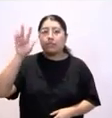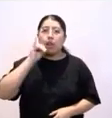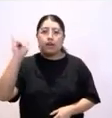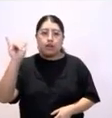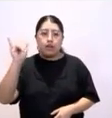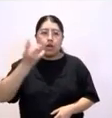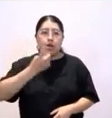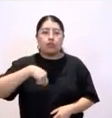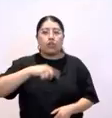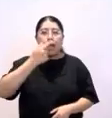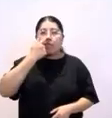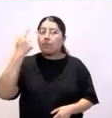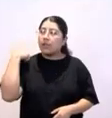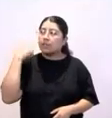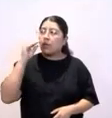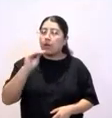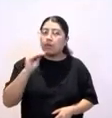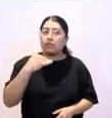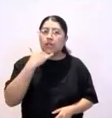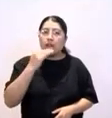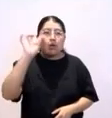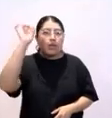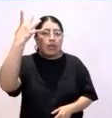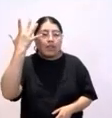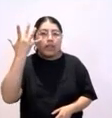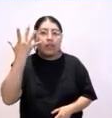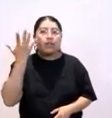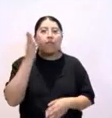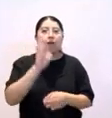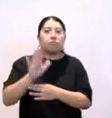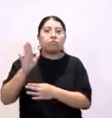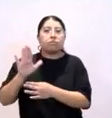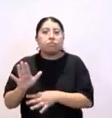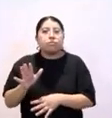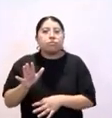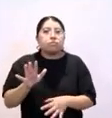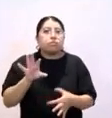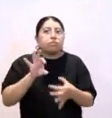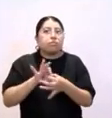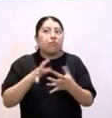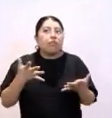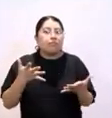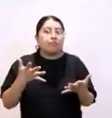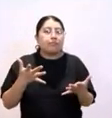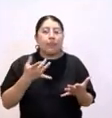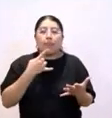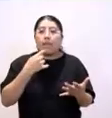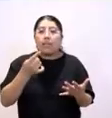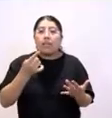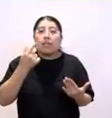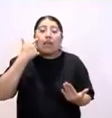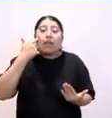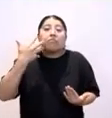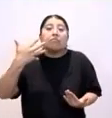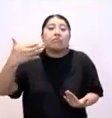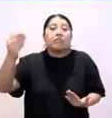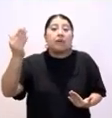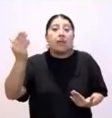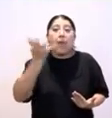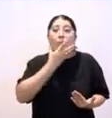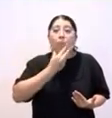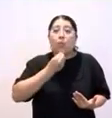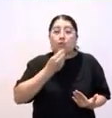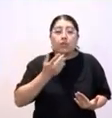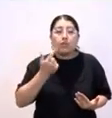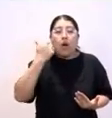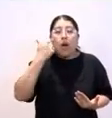por hacerle una pregunta al respecto de qué iniciativas iba a plantear en ese sentido y usted optó por decirme: ya lo verá, que va a ser muy bonito. A ver si en esta